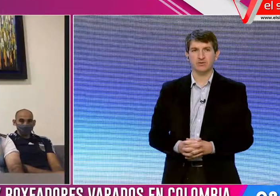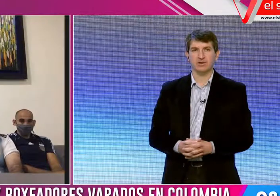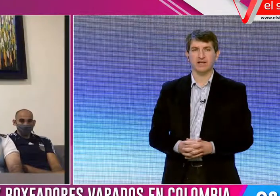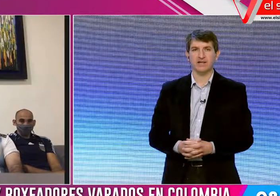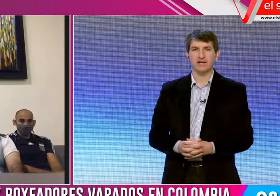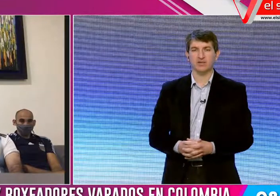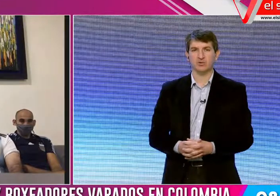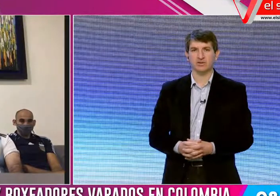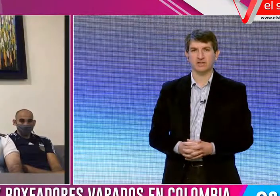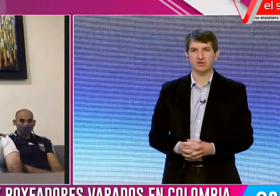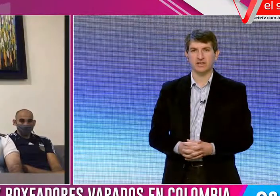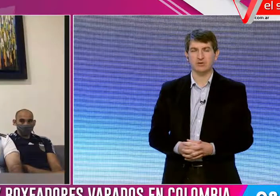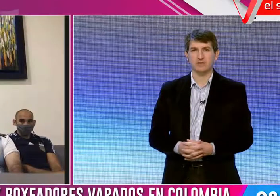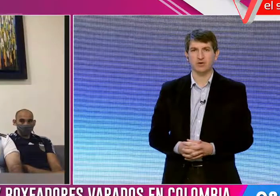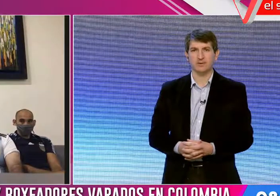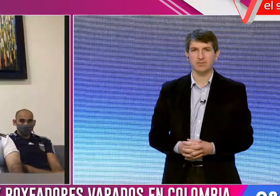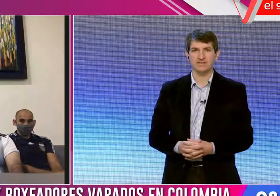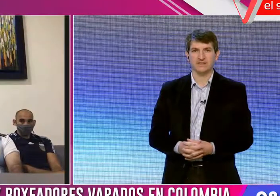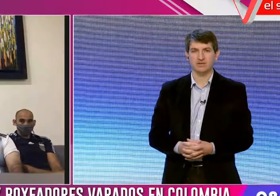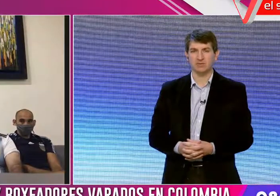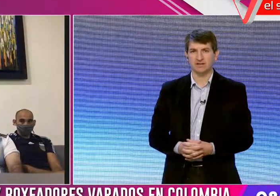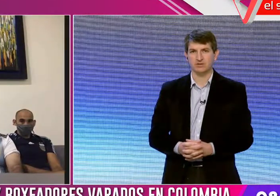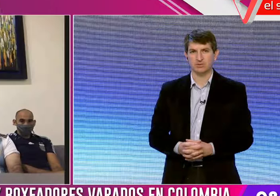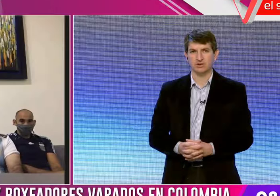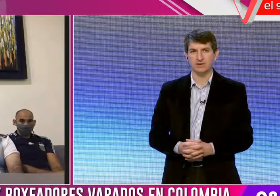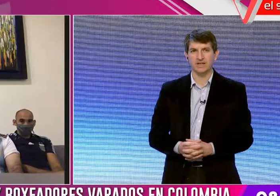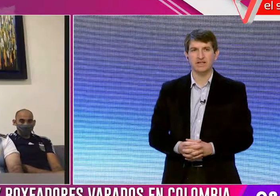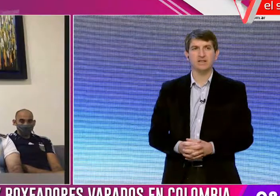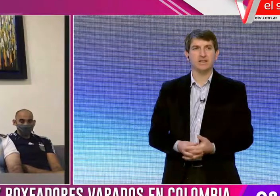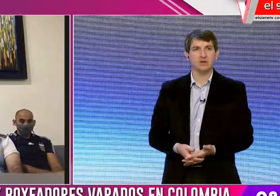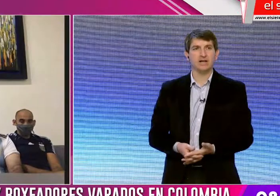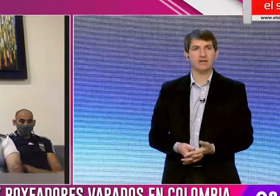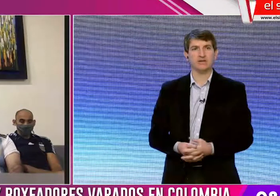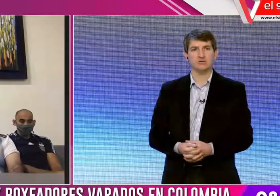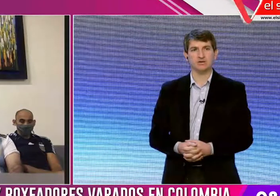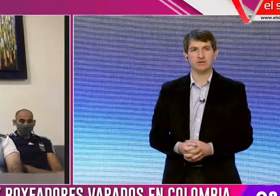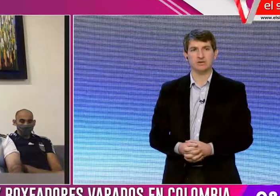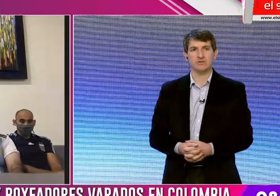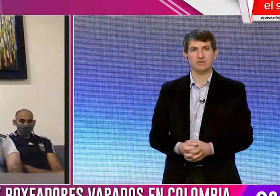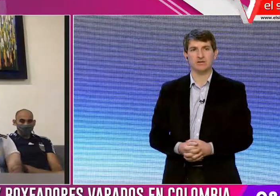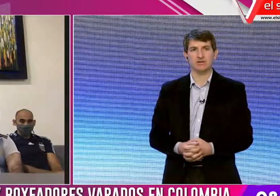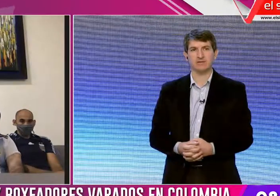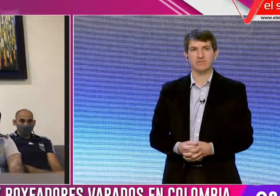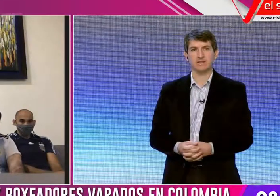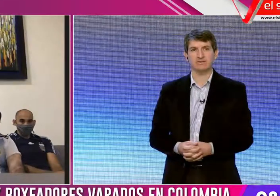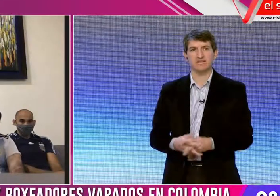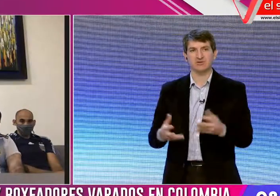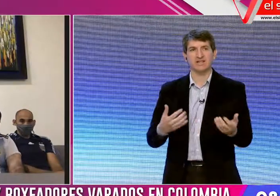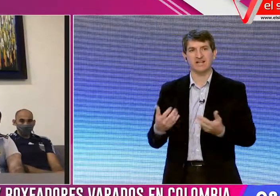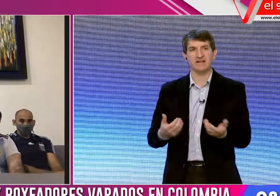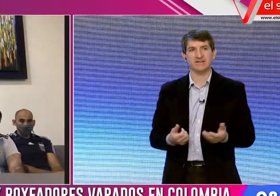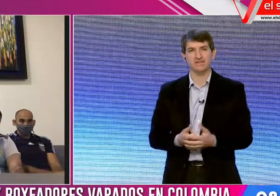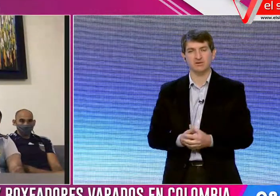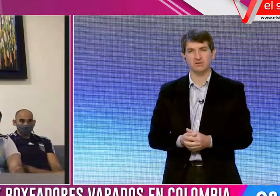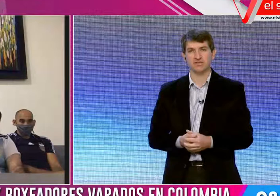Por un lado, la alegría del debut internacional de buena forma, más allá de que el combate no pudo terminar, y ahora esta situación. Debe ser una sensación